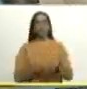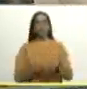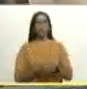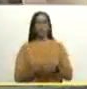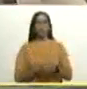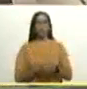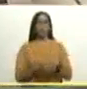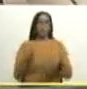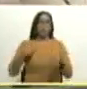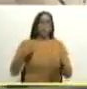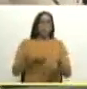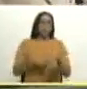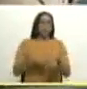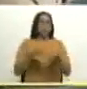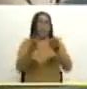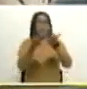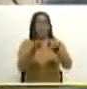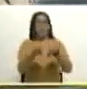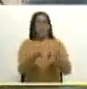si tengo tiempo, la escribiré.